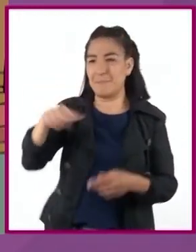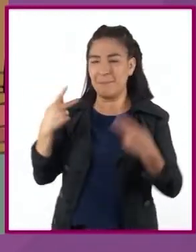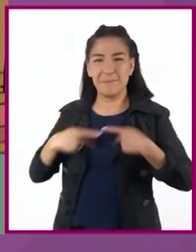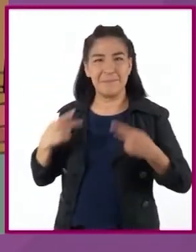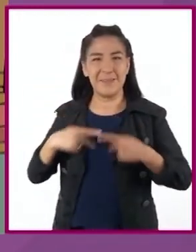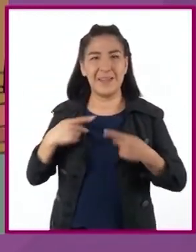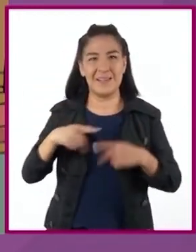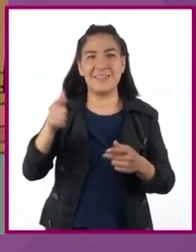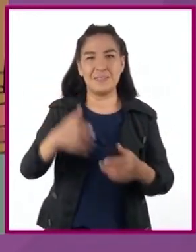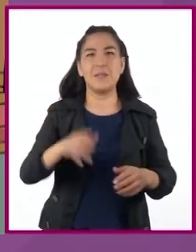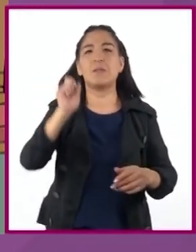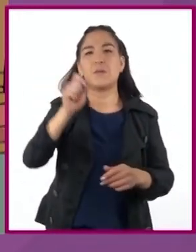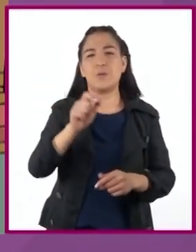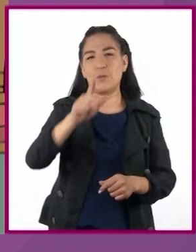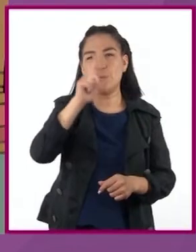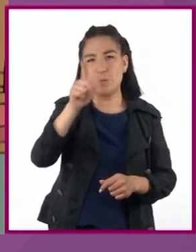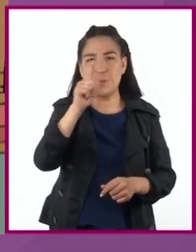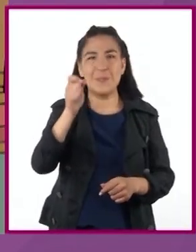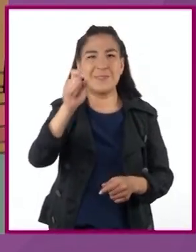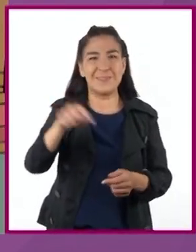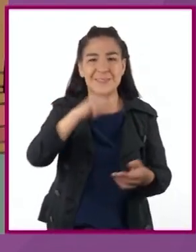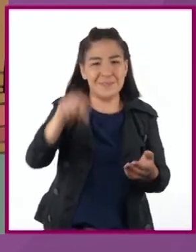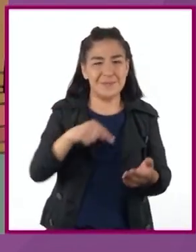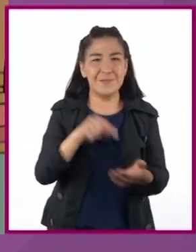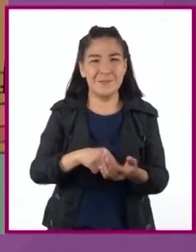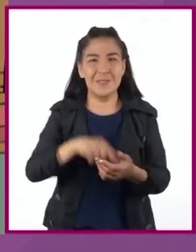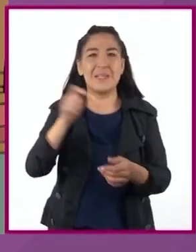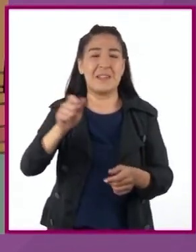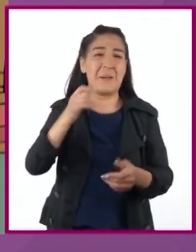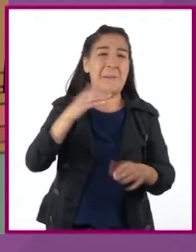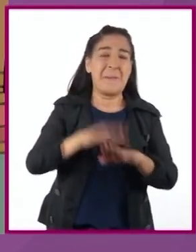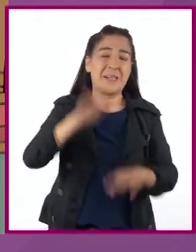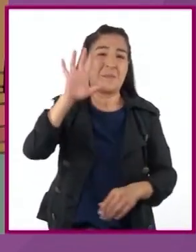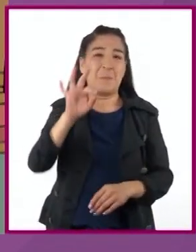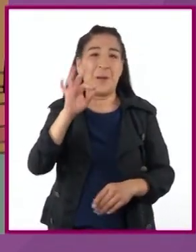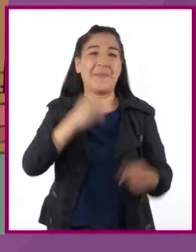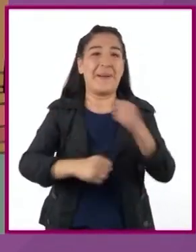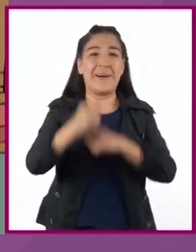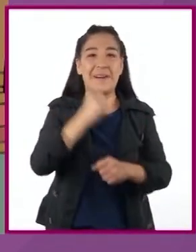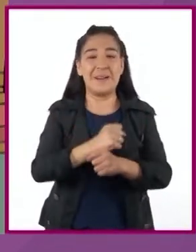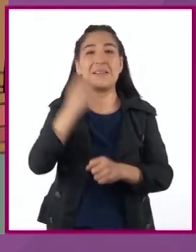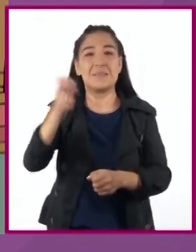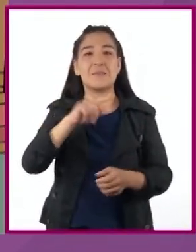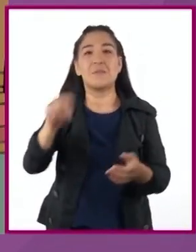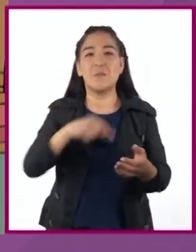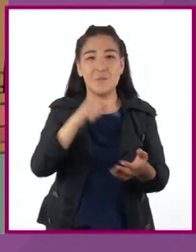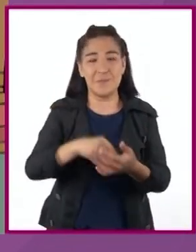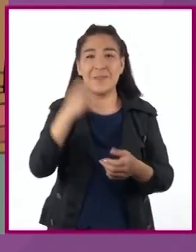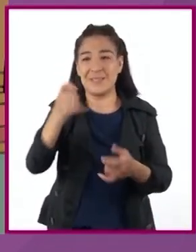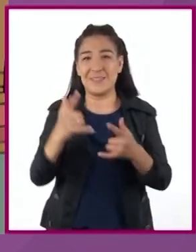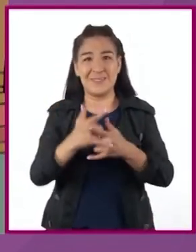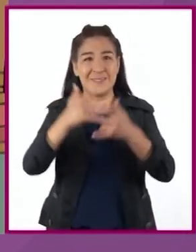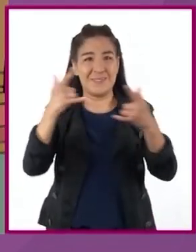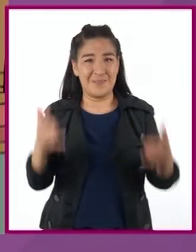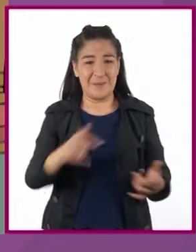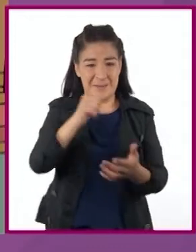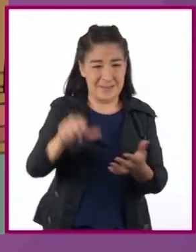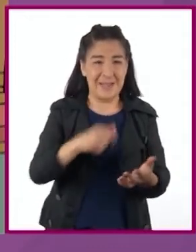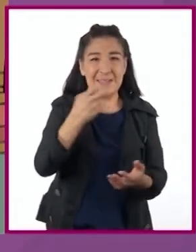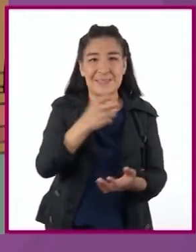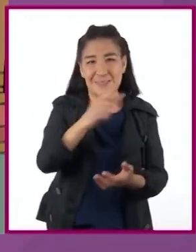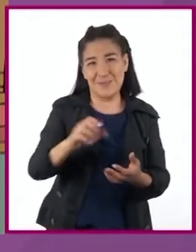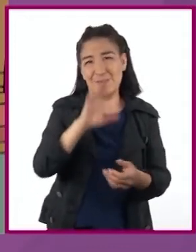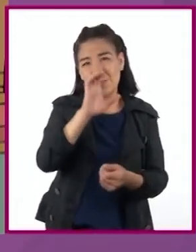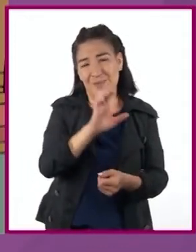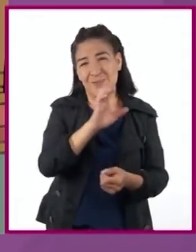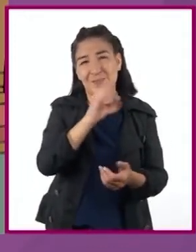de la Compañía de Luz y Fuerza del Centro, que hace más de 40 años andaban ahí en el centro histórico de la Ciudad de México